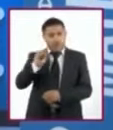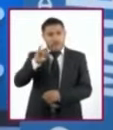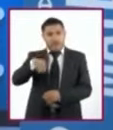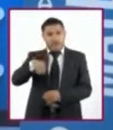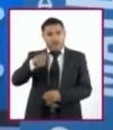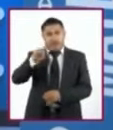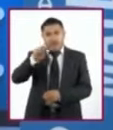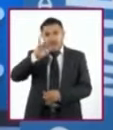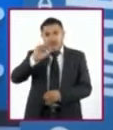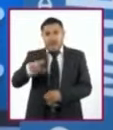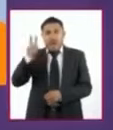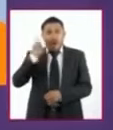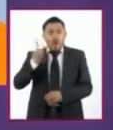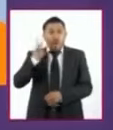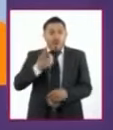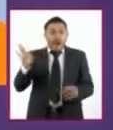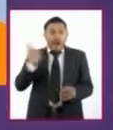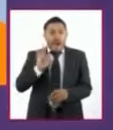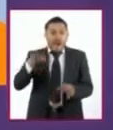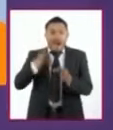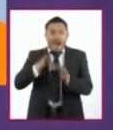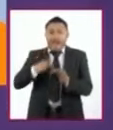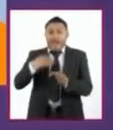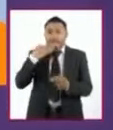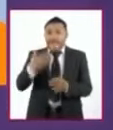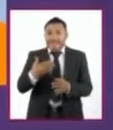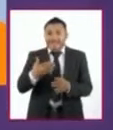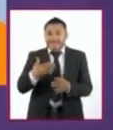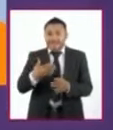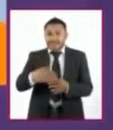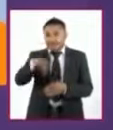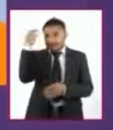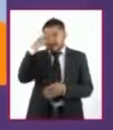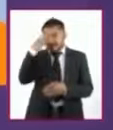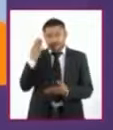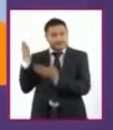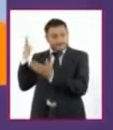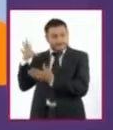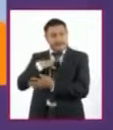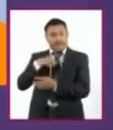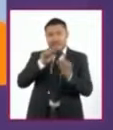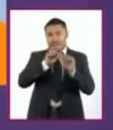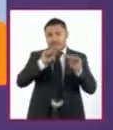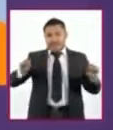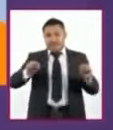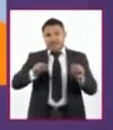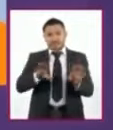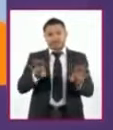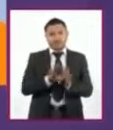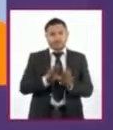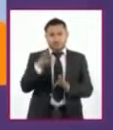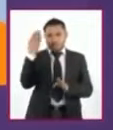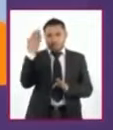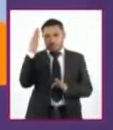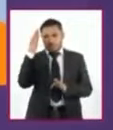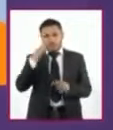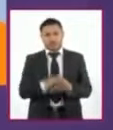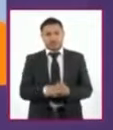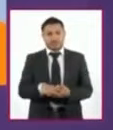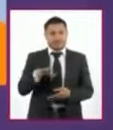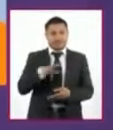la definición. La fotografía de Rubén cumple con una línea que divide la imagen con su reflejo.